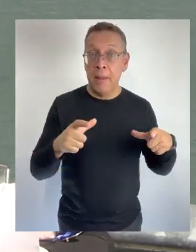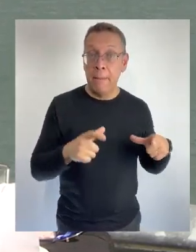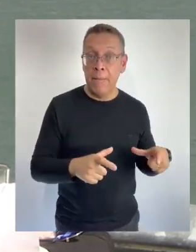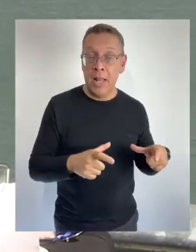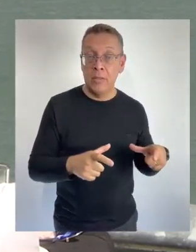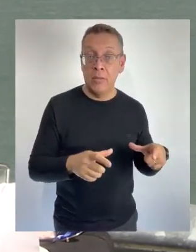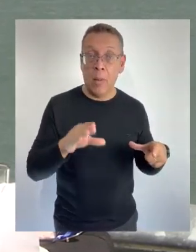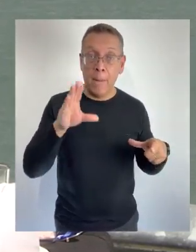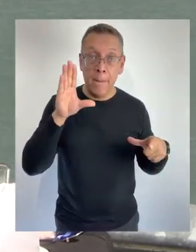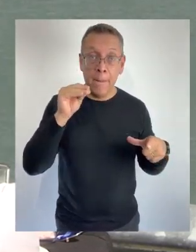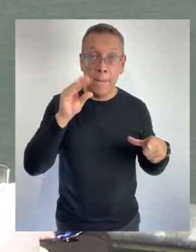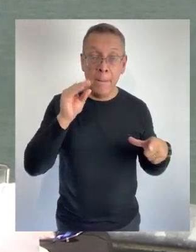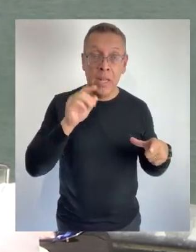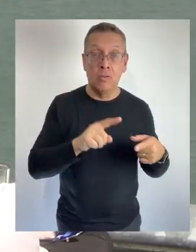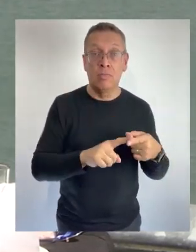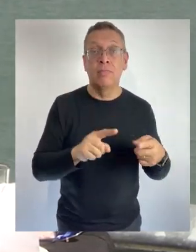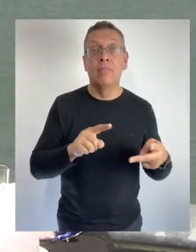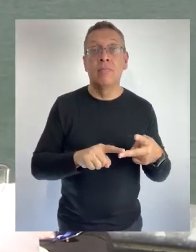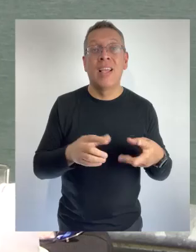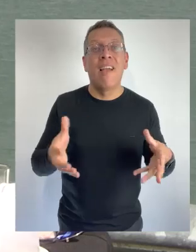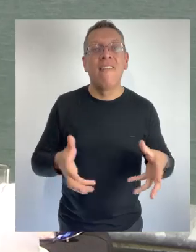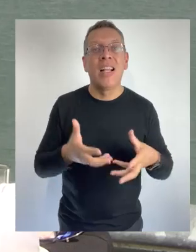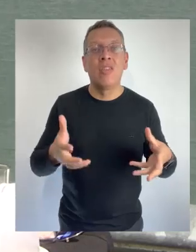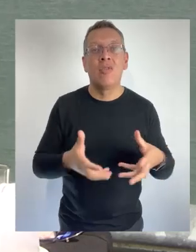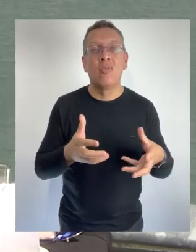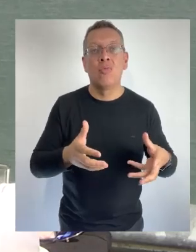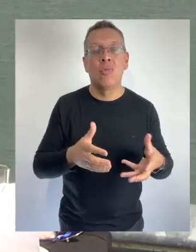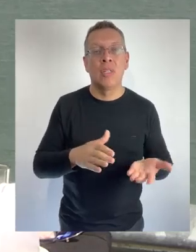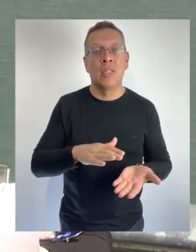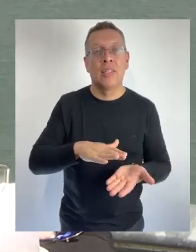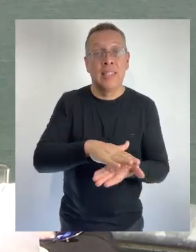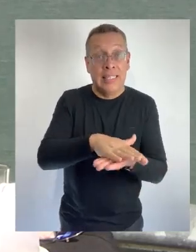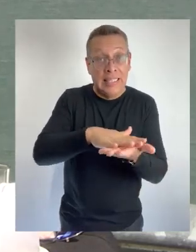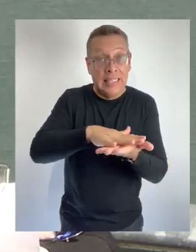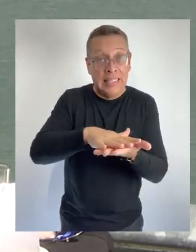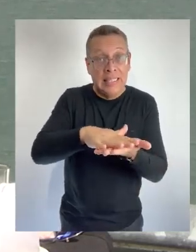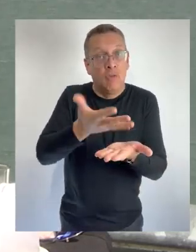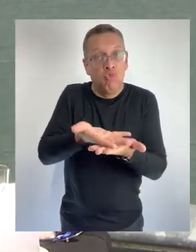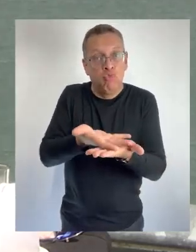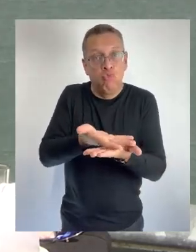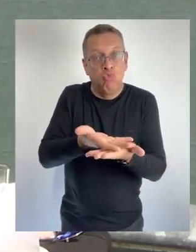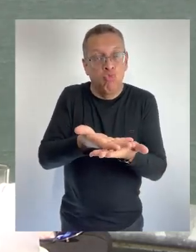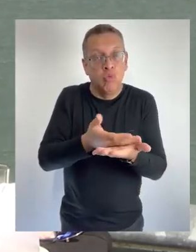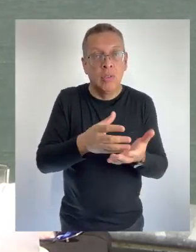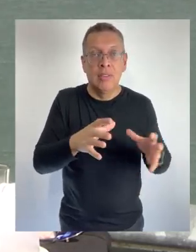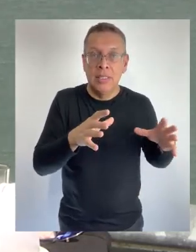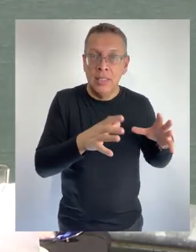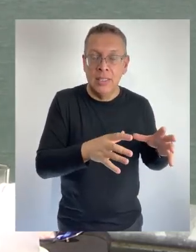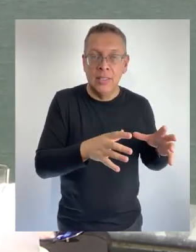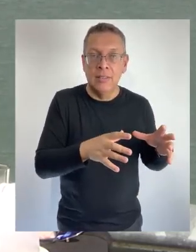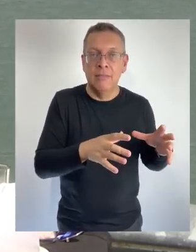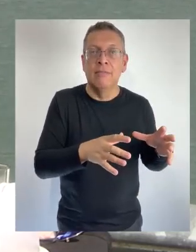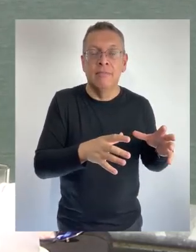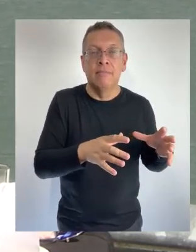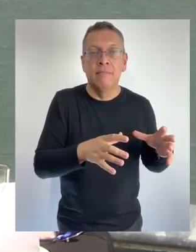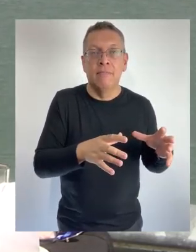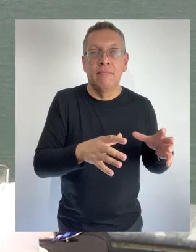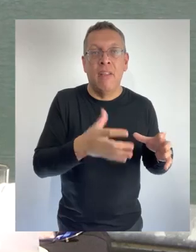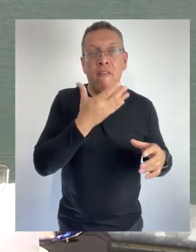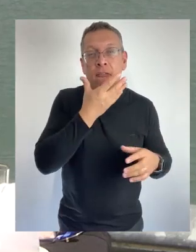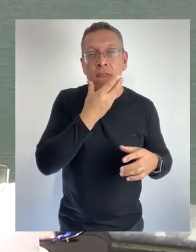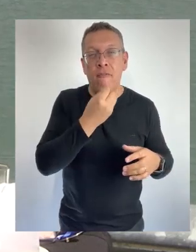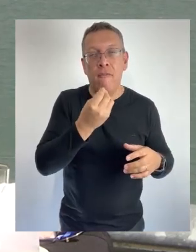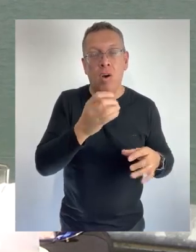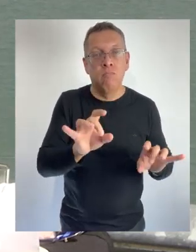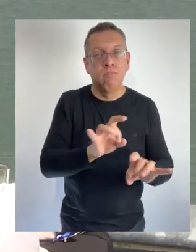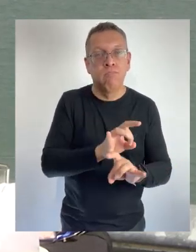verdura salteada y un tren de tomate con la mantequilla. Ah, perfecto. Voy a hacer una linda presentación. ¿Y con eso de Chiloé, con lo